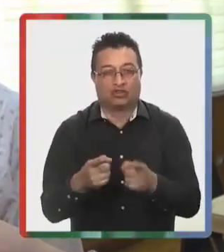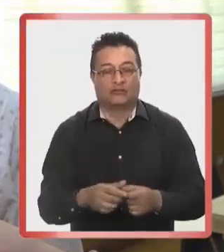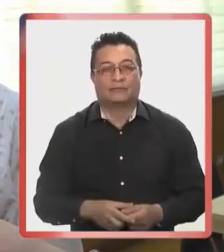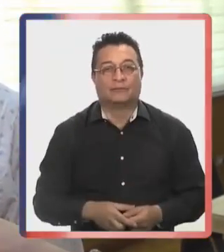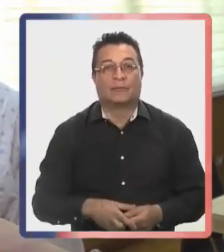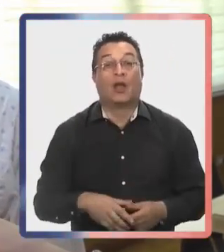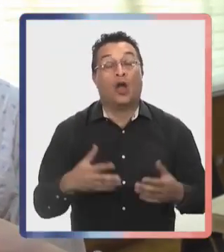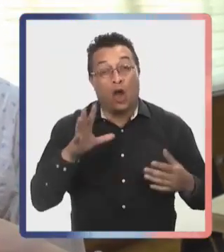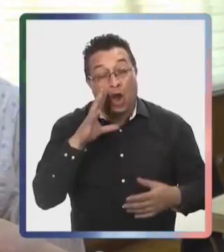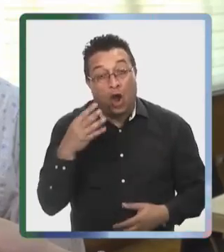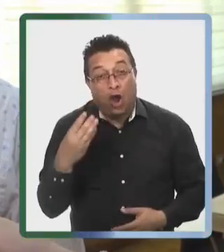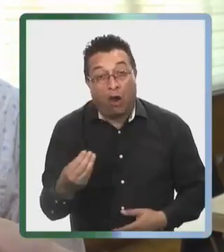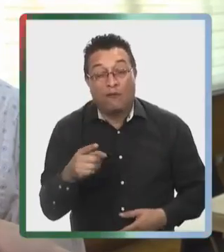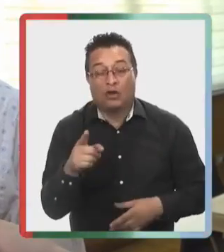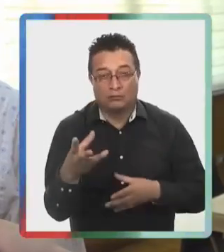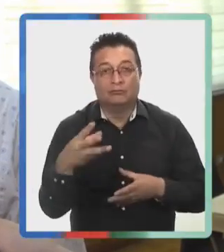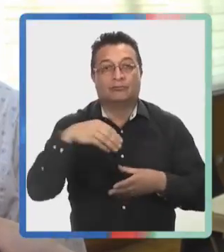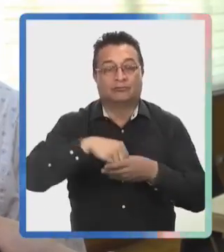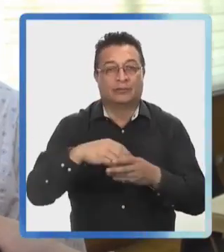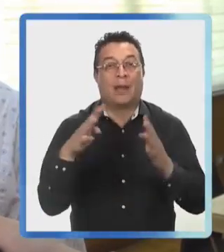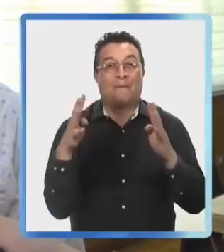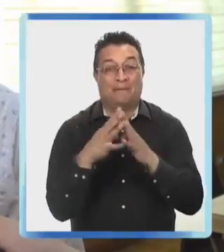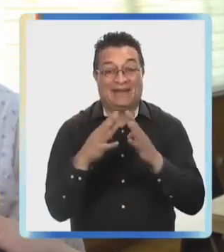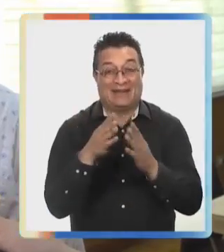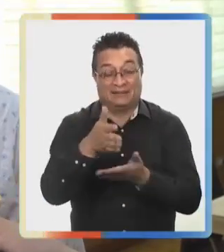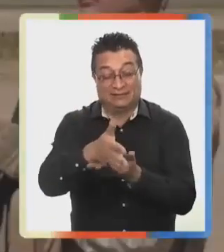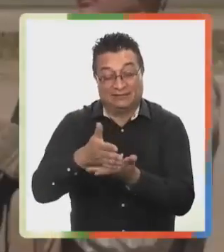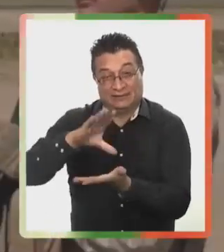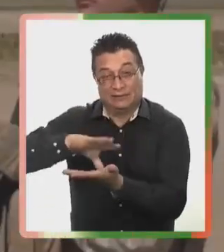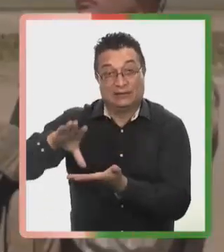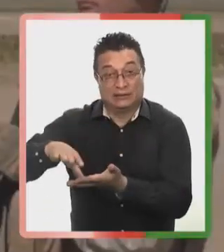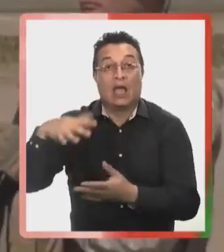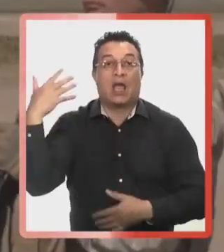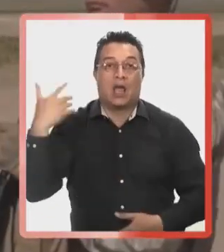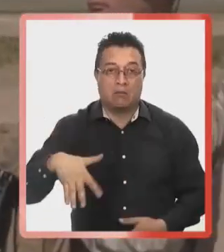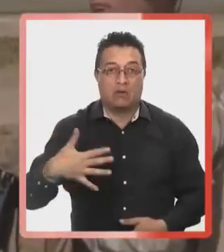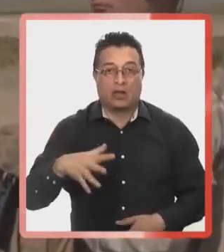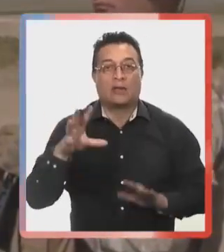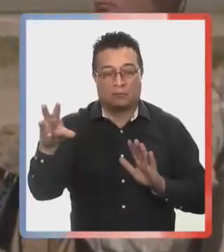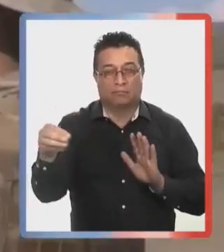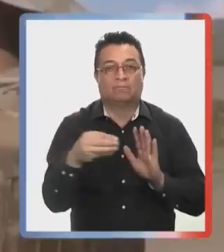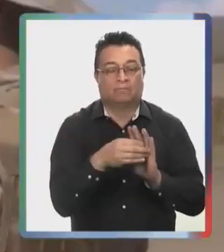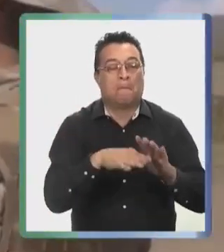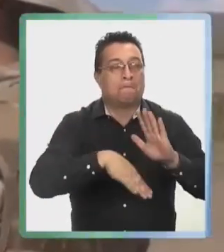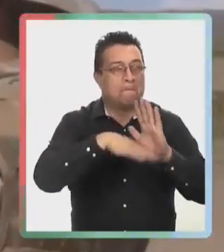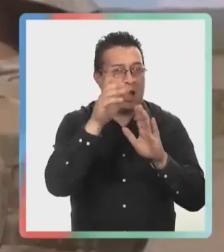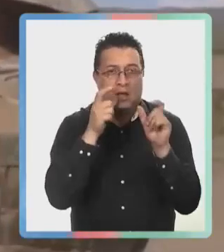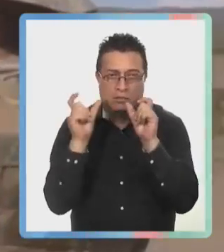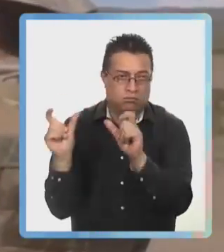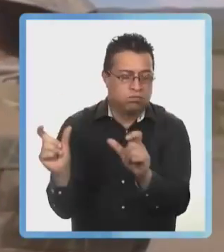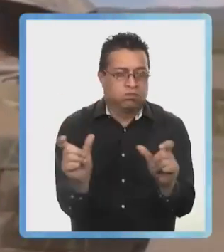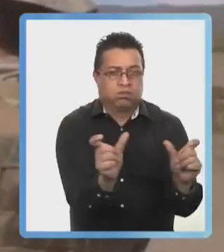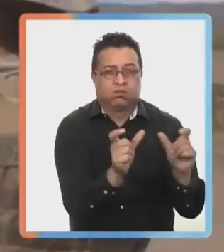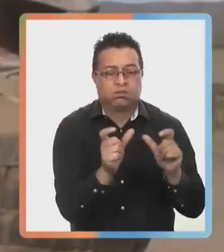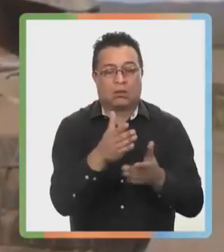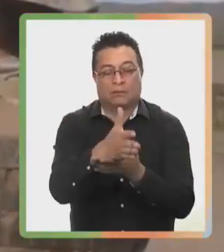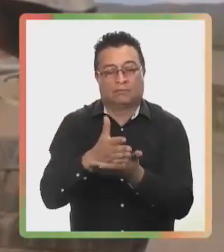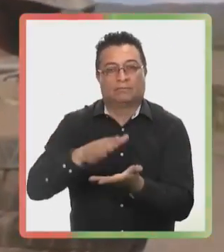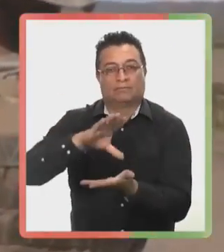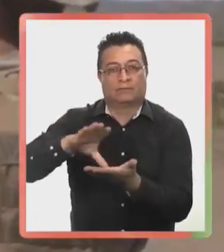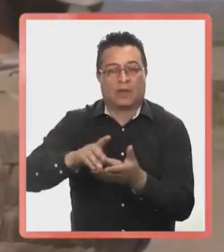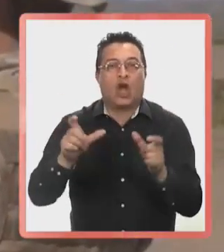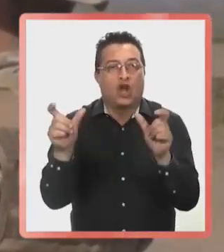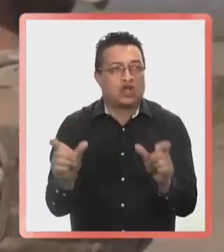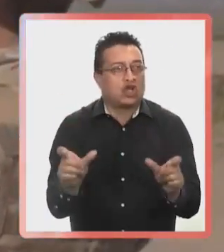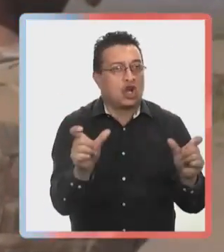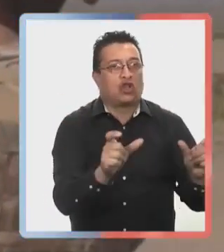proceso. Desde luego, la incorporación de militares en zonas fronterizas ha sido fundamental para incorporar más resguardo en nuestra